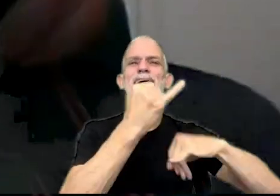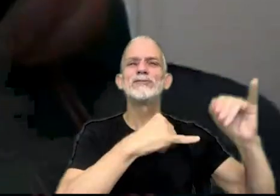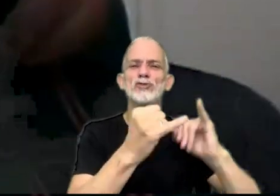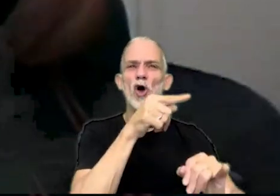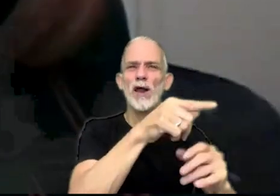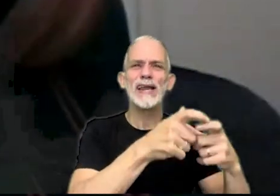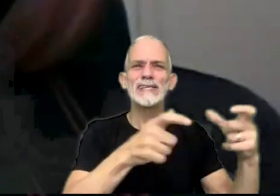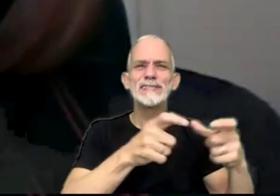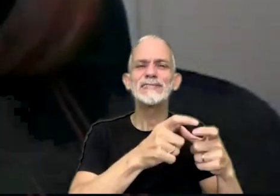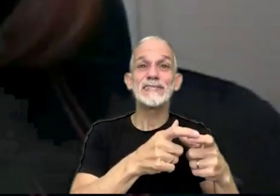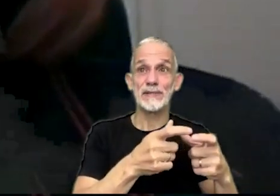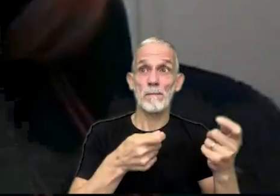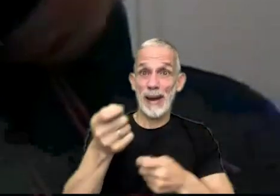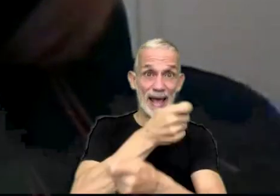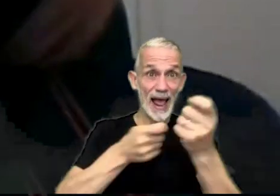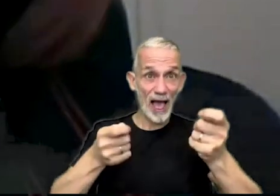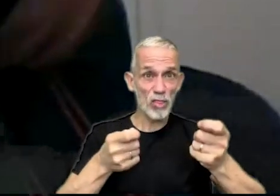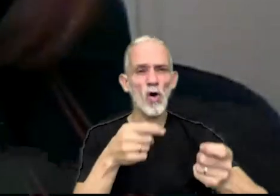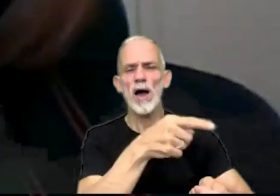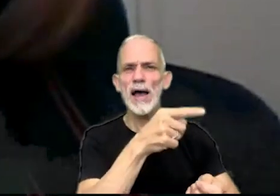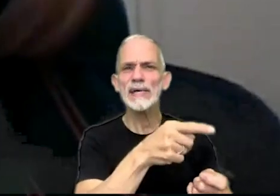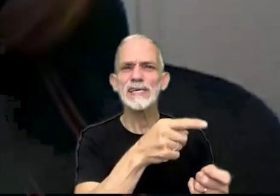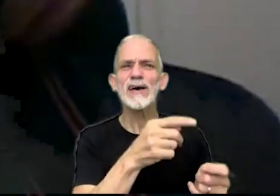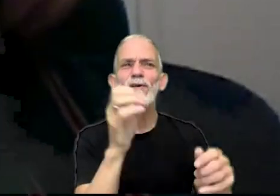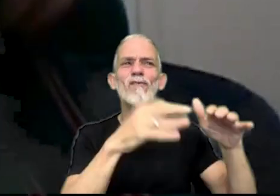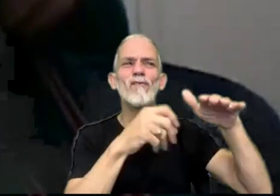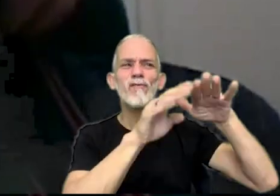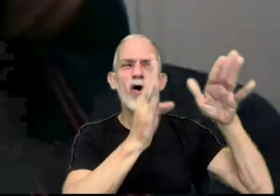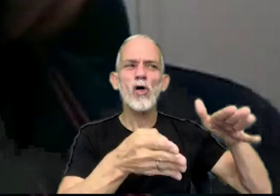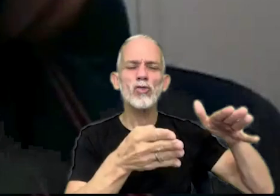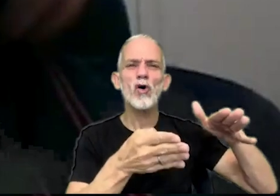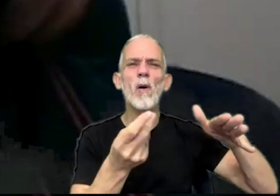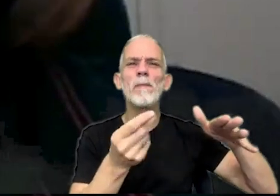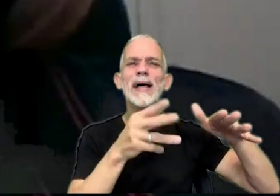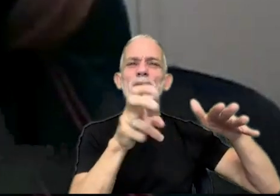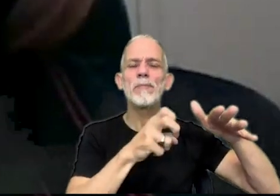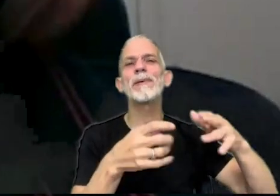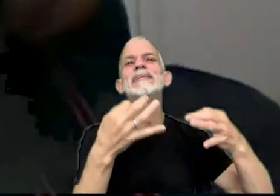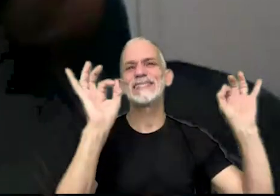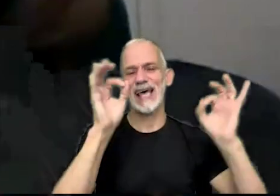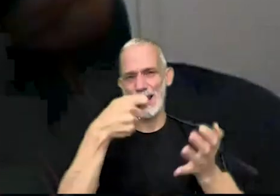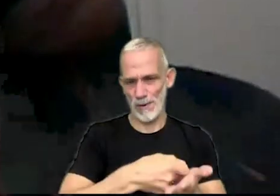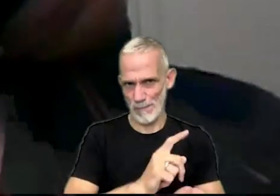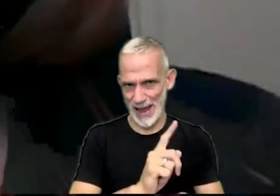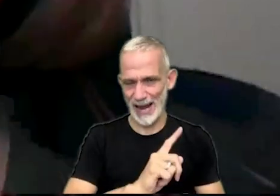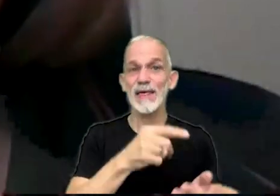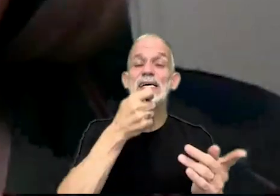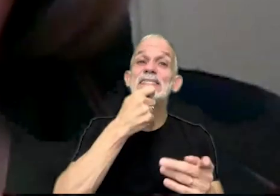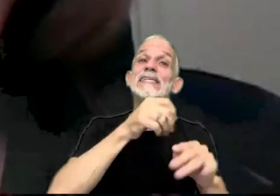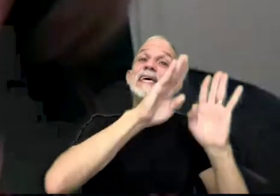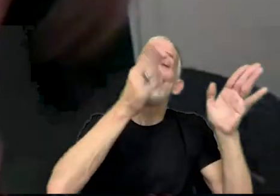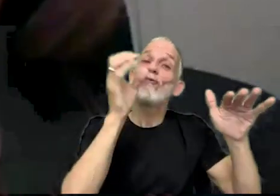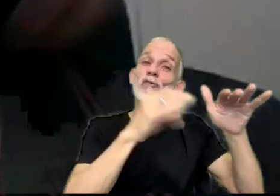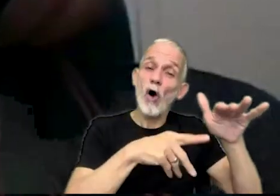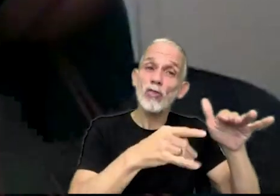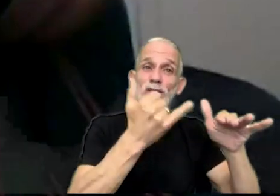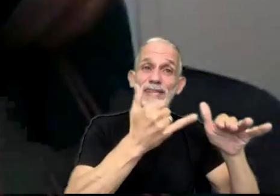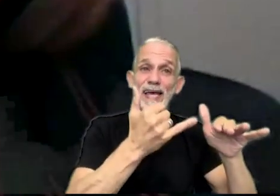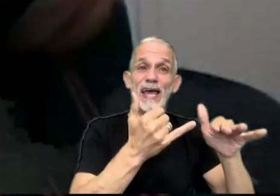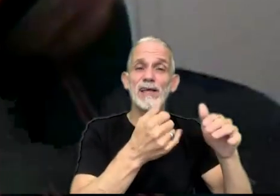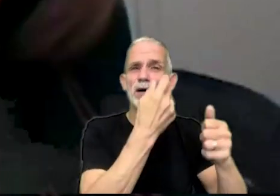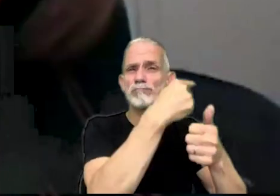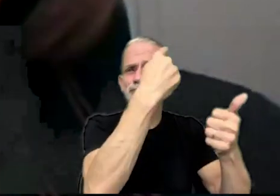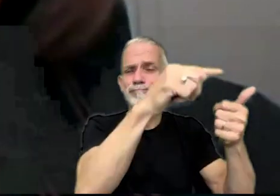acciones que cotizan en mercado, ese fondo, la renta que genere, va a estar exenta. Si el fondo tiene